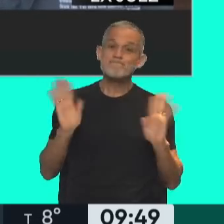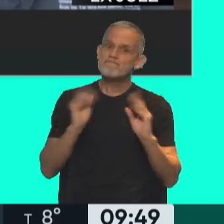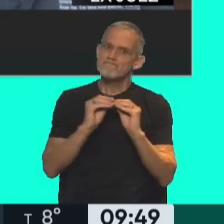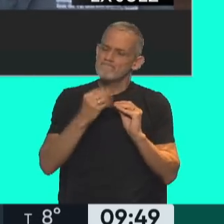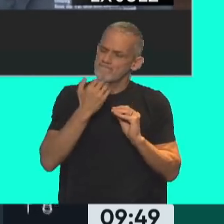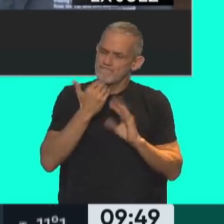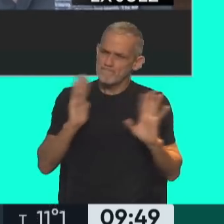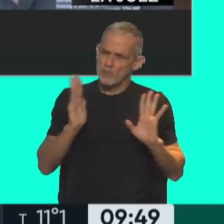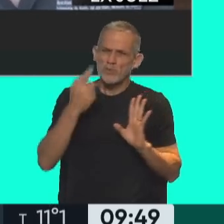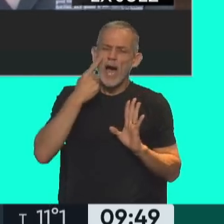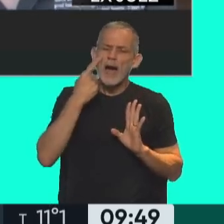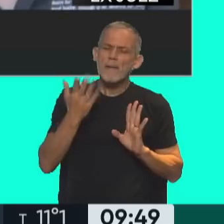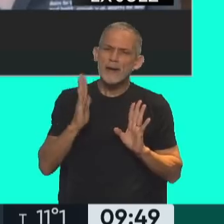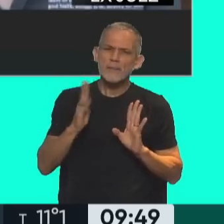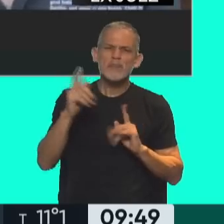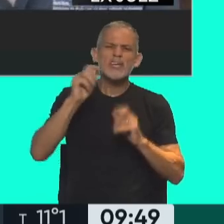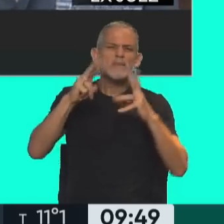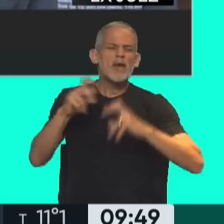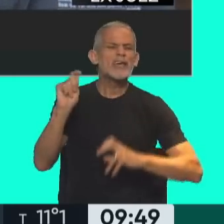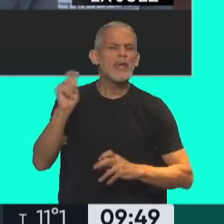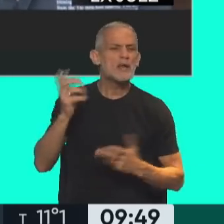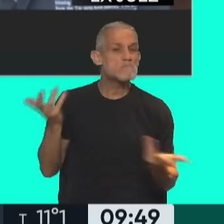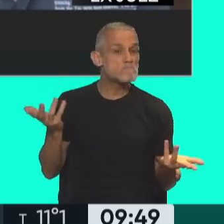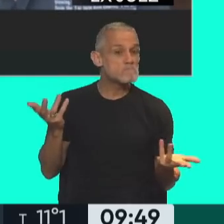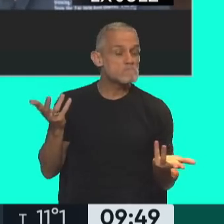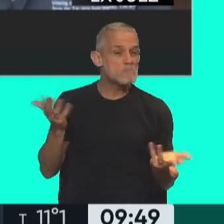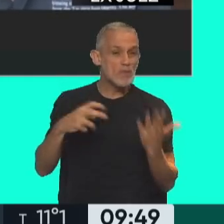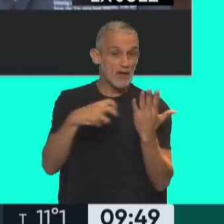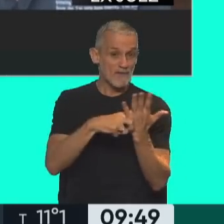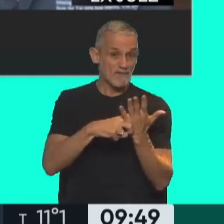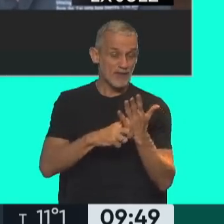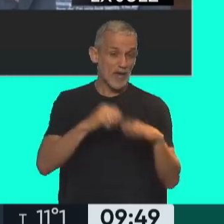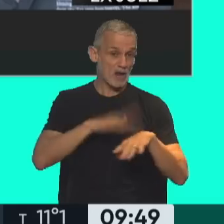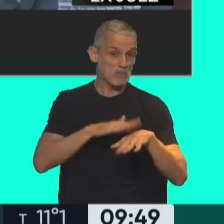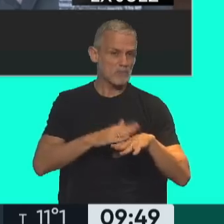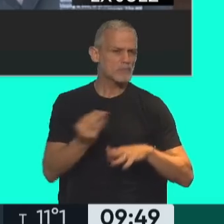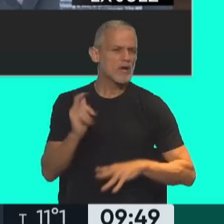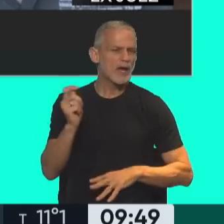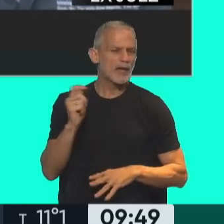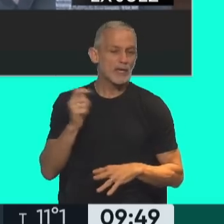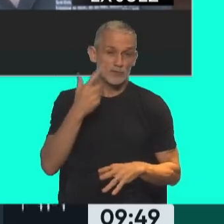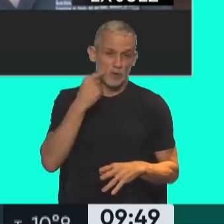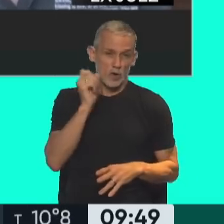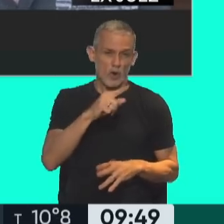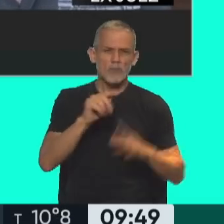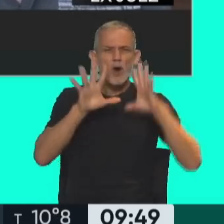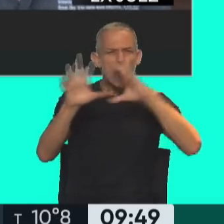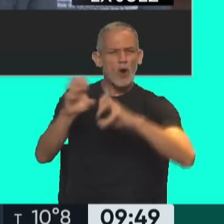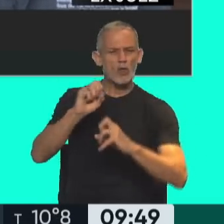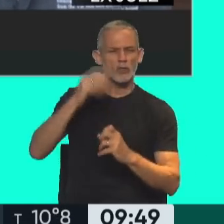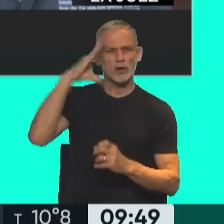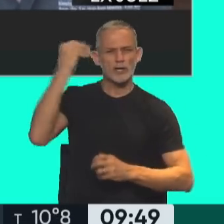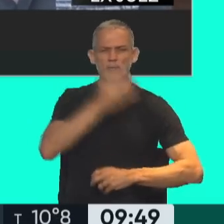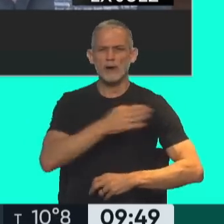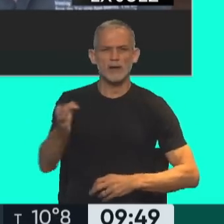razones pero habría que ver también quiénes van a investigar porque de repente el del fiscal a cargo de la investigación es un hombre que la odia christina